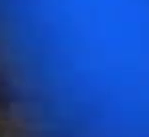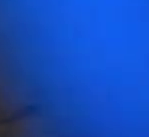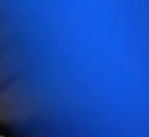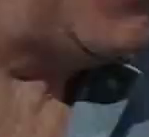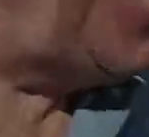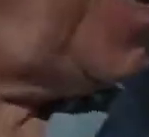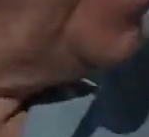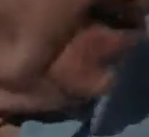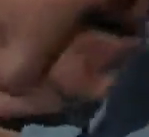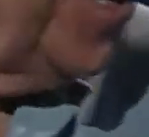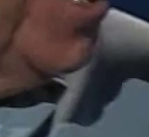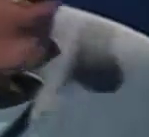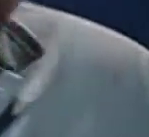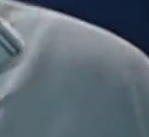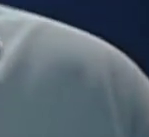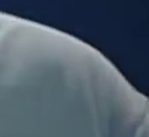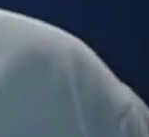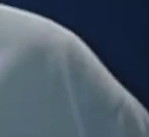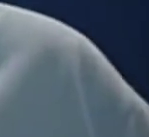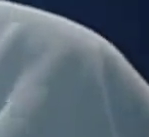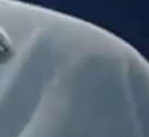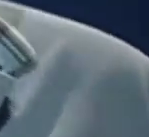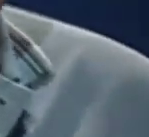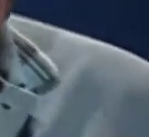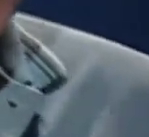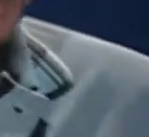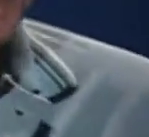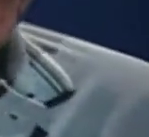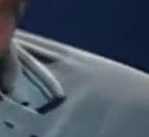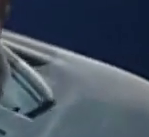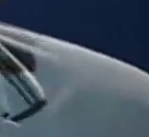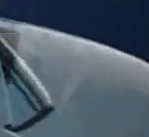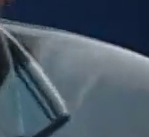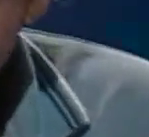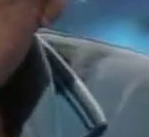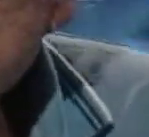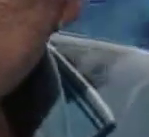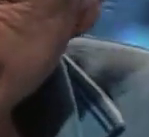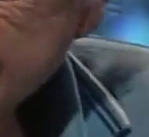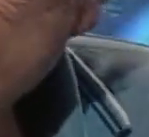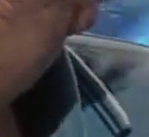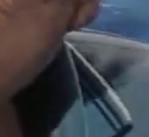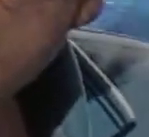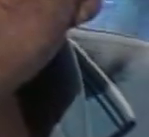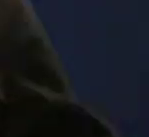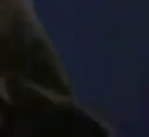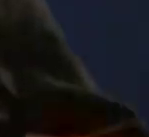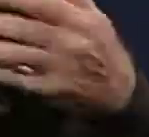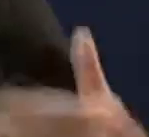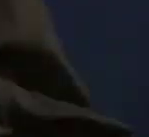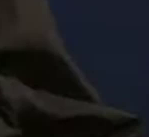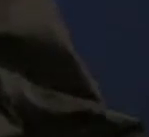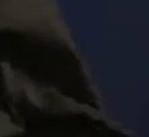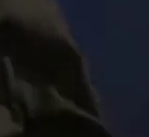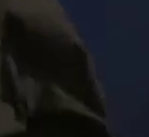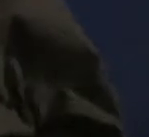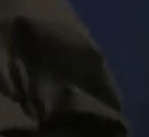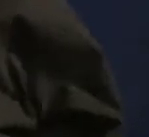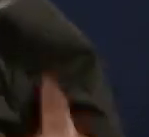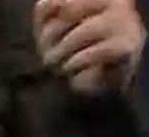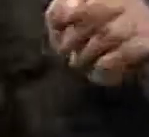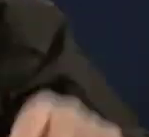yo. Pero entonces, a lo mejor sí hay un encuentro, bueno, de los viejos 21 que vivimos. Y quizá hagamos las historias para ser contadas, todos